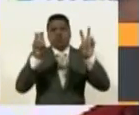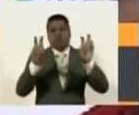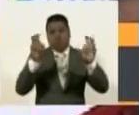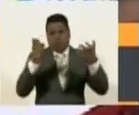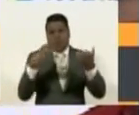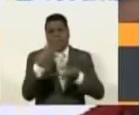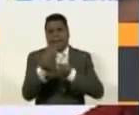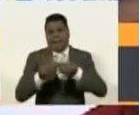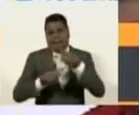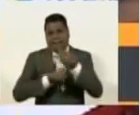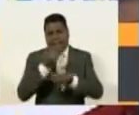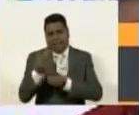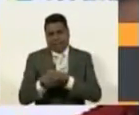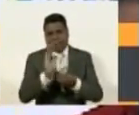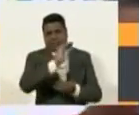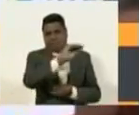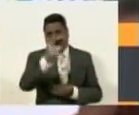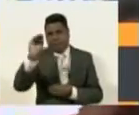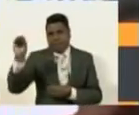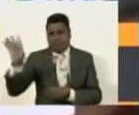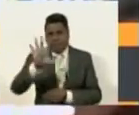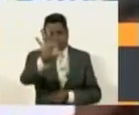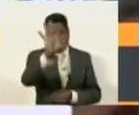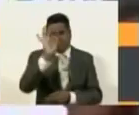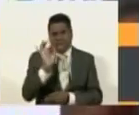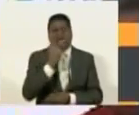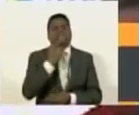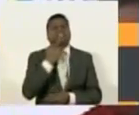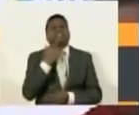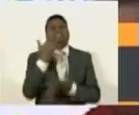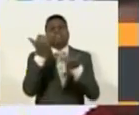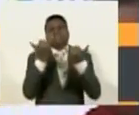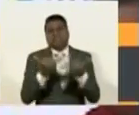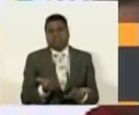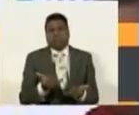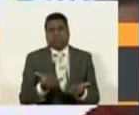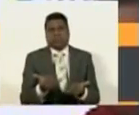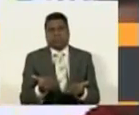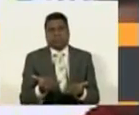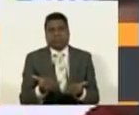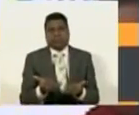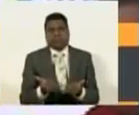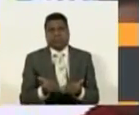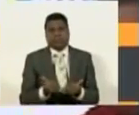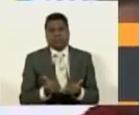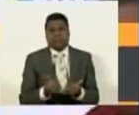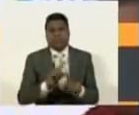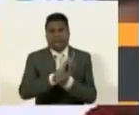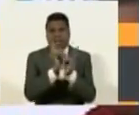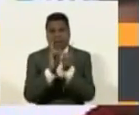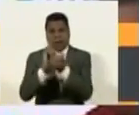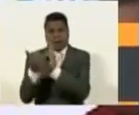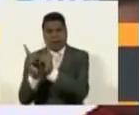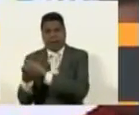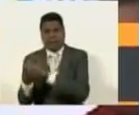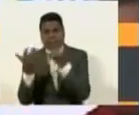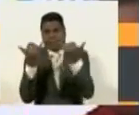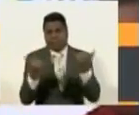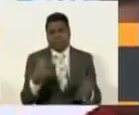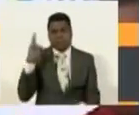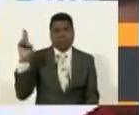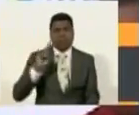Constitución el que no se había usado. Porque aquí se usó la enmienda y se usó